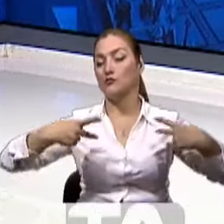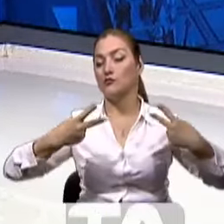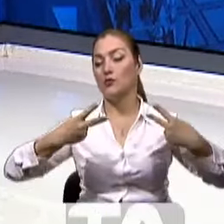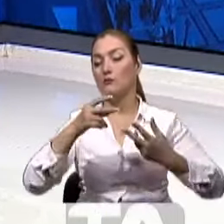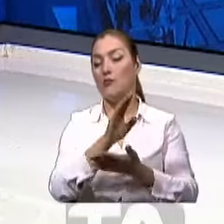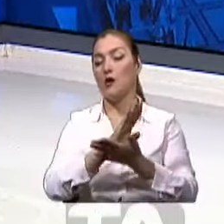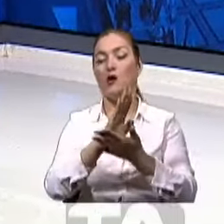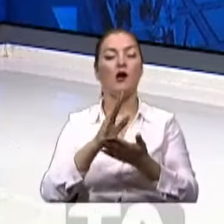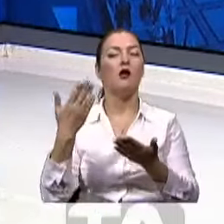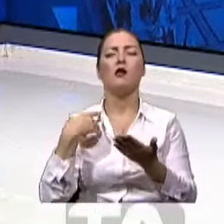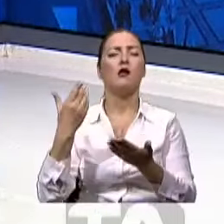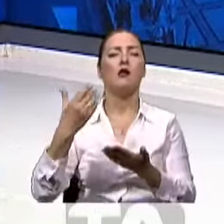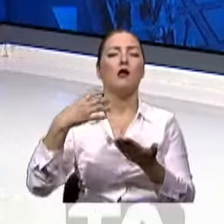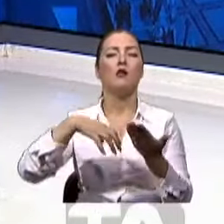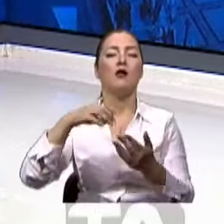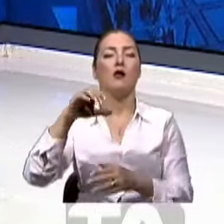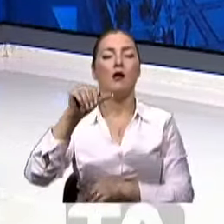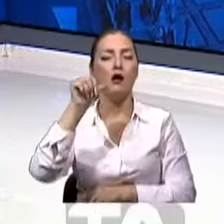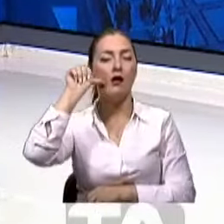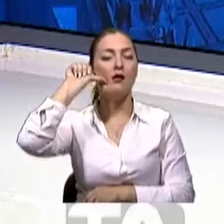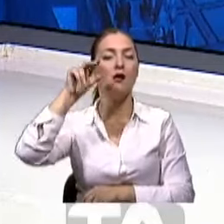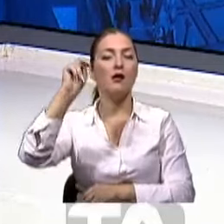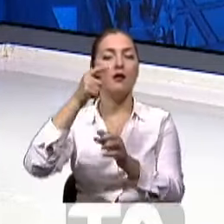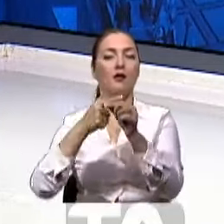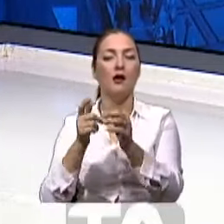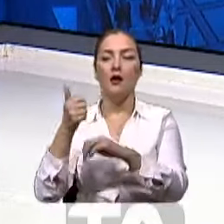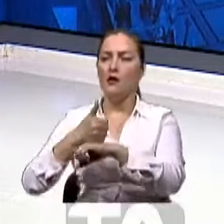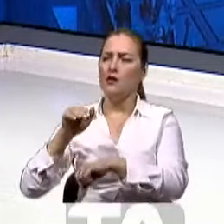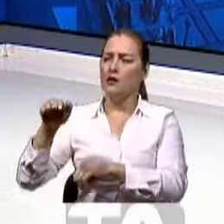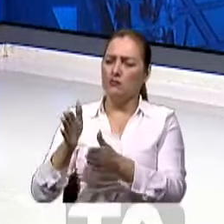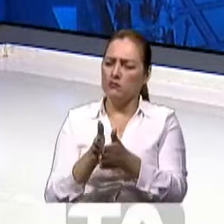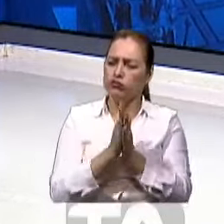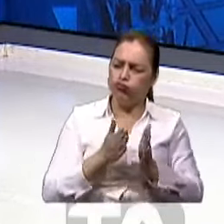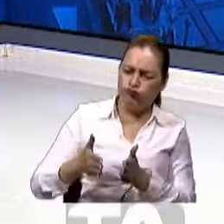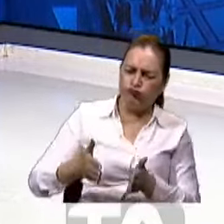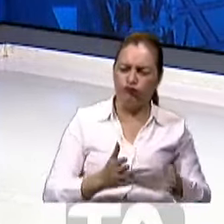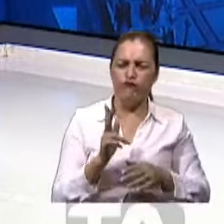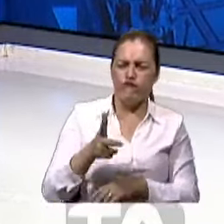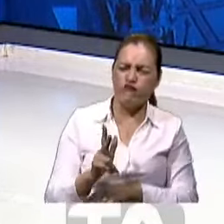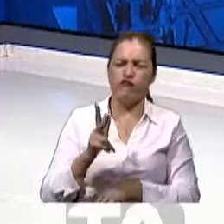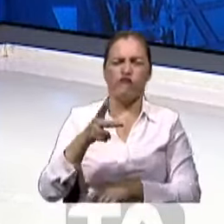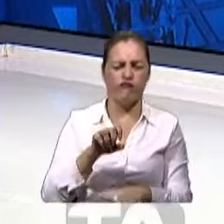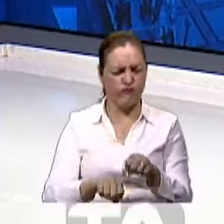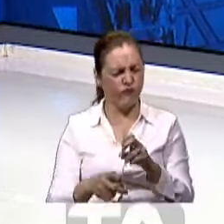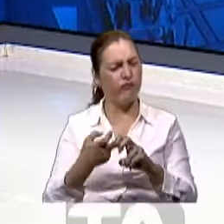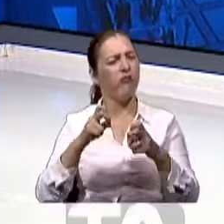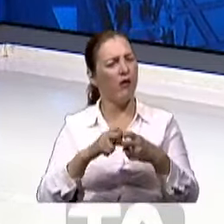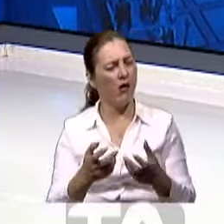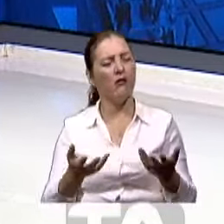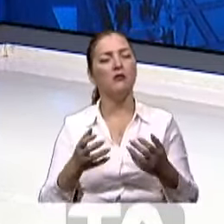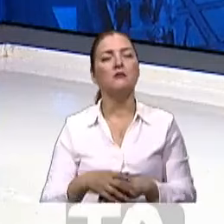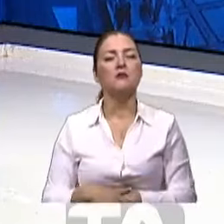de El Inca, en el norte de Quito, piden la intervención de las autoridades en una vía que está en mal estado y que les está ocasionando